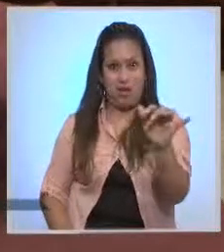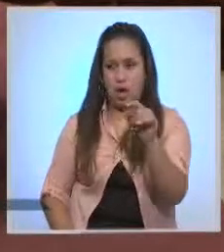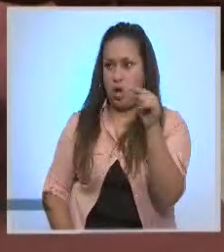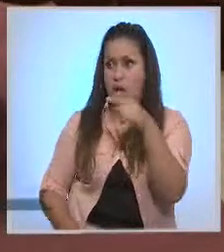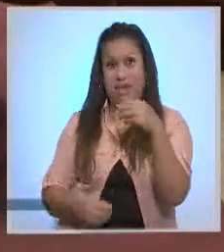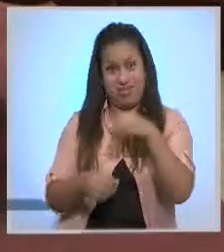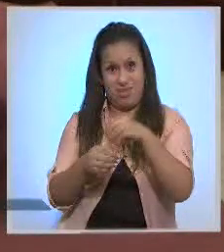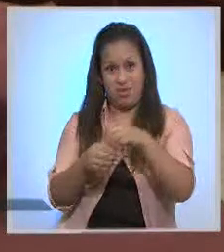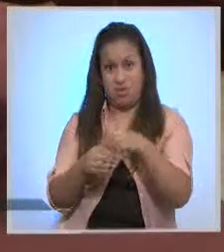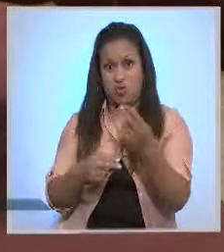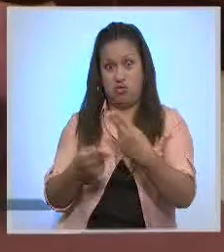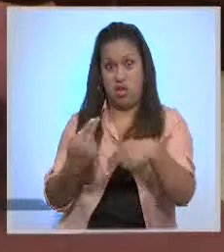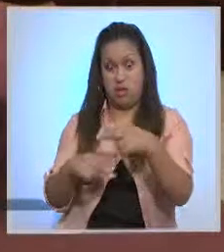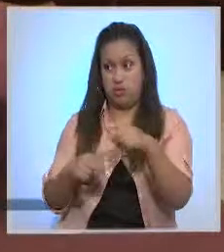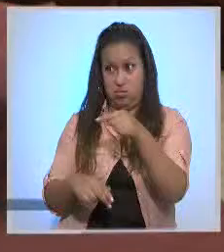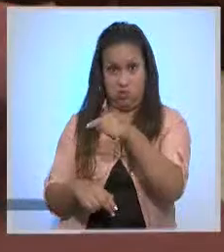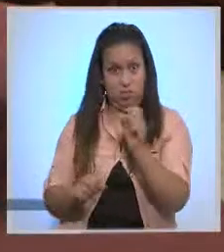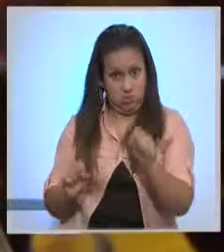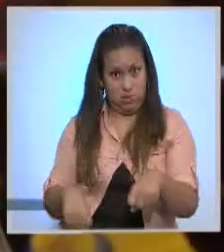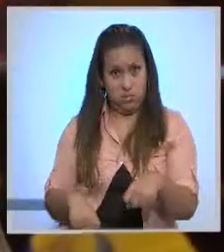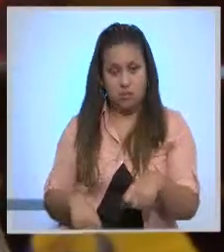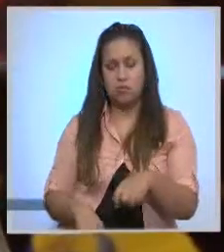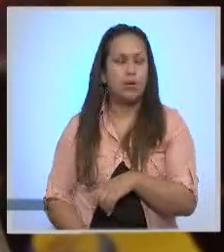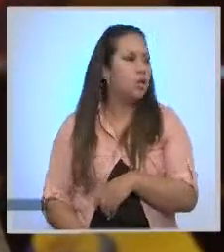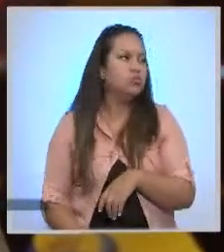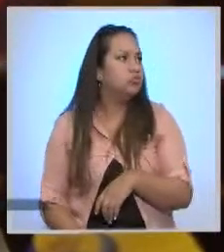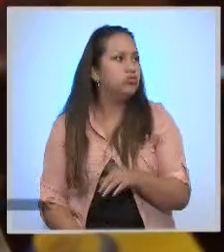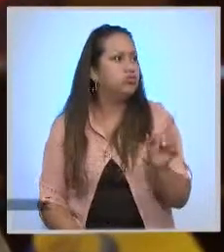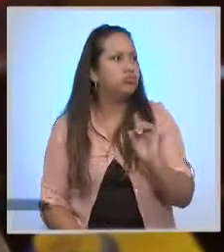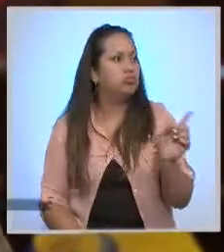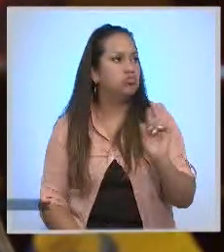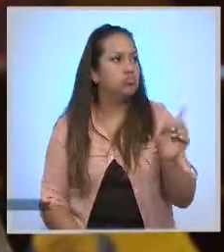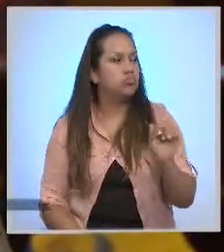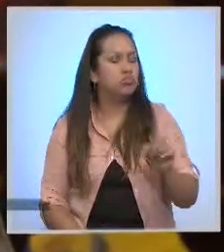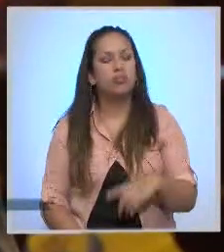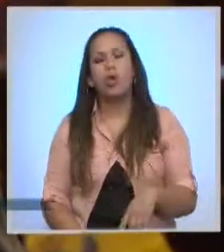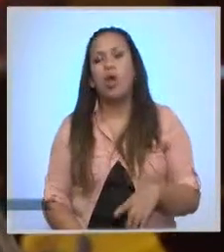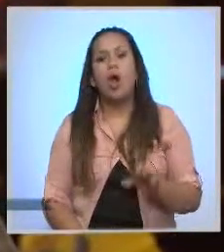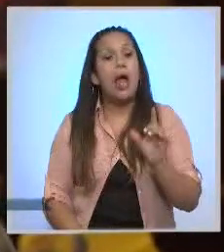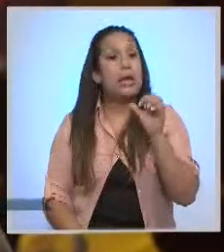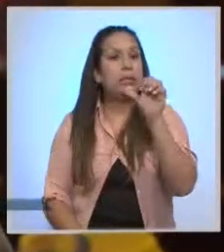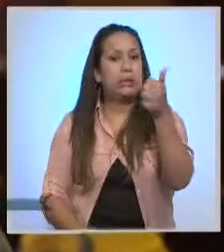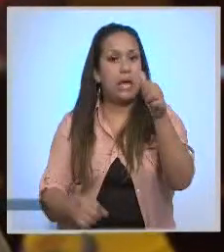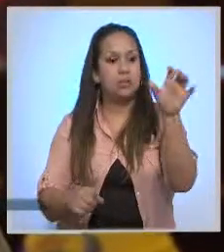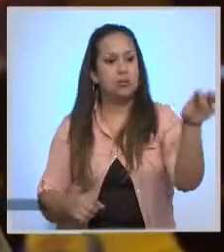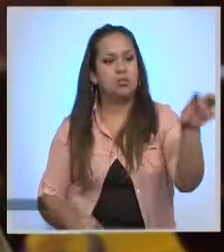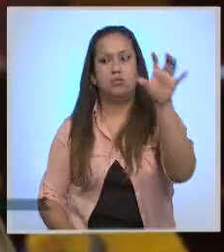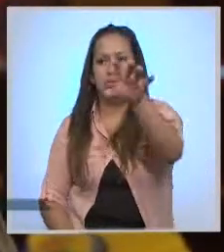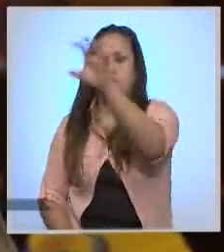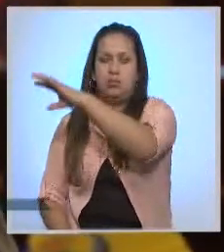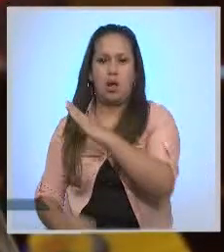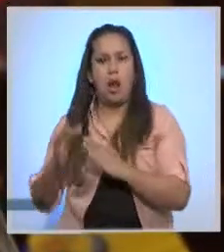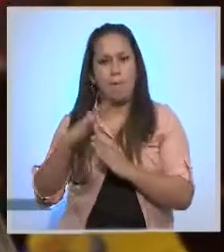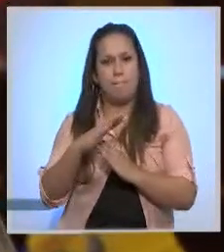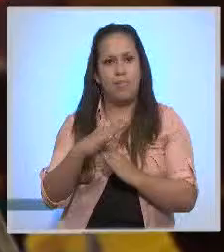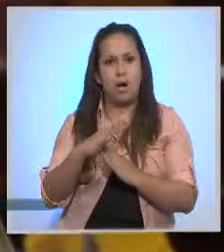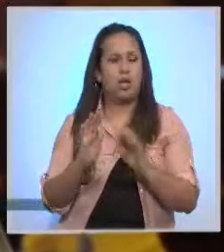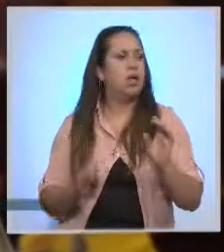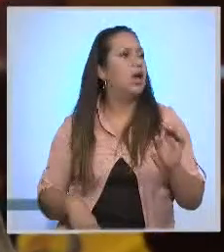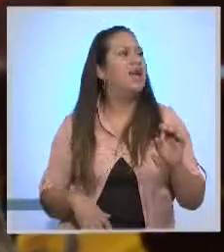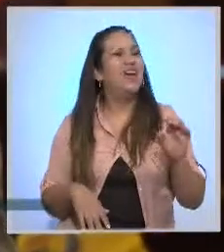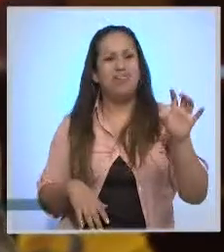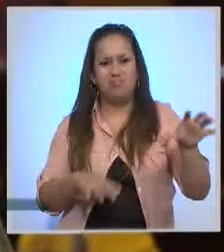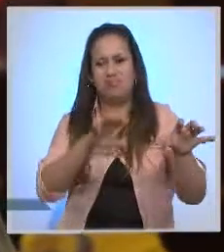está autorizado sólo hay 10 puntos que están utilizados están colocados en las partes por ejemplo el parque la concepción la liga de chaupicruz